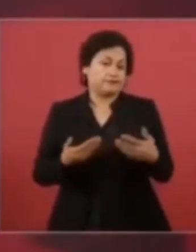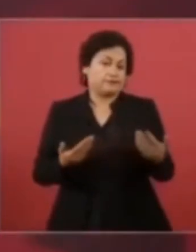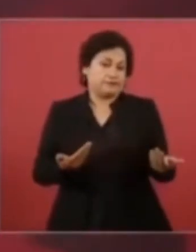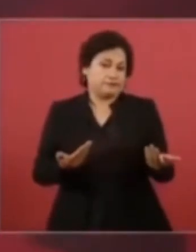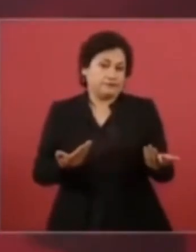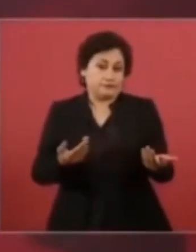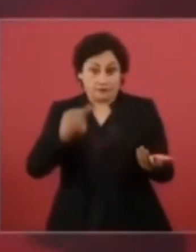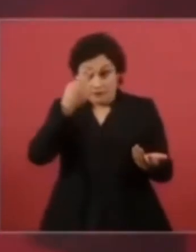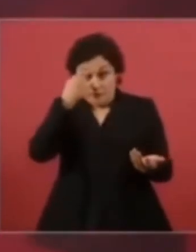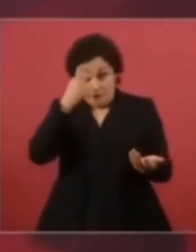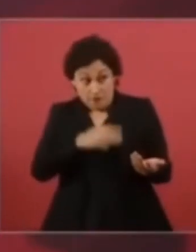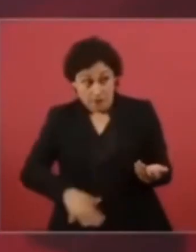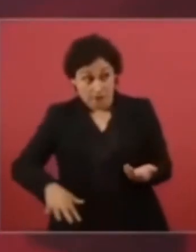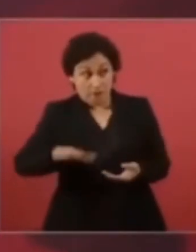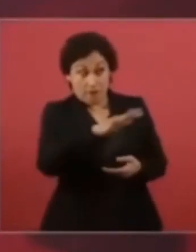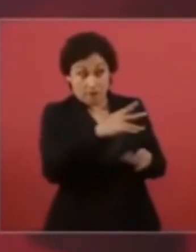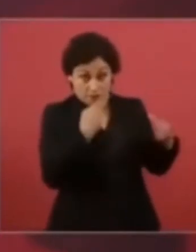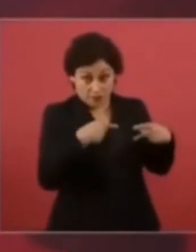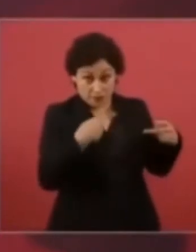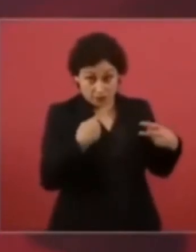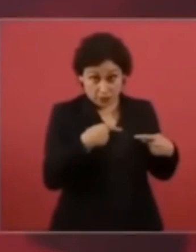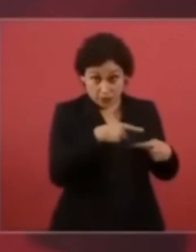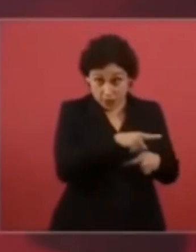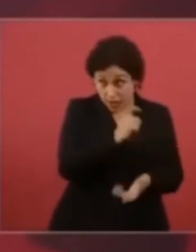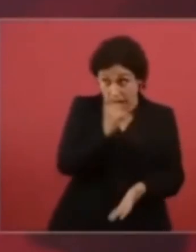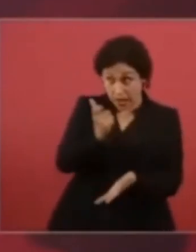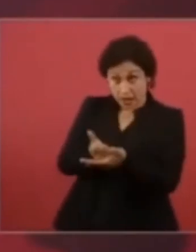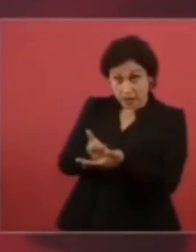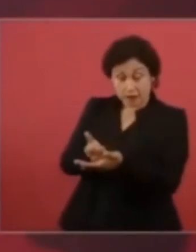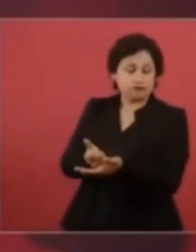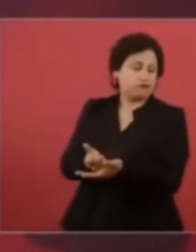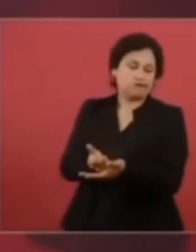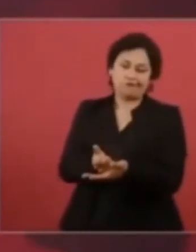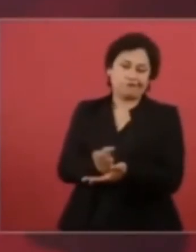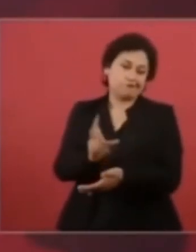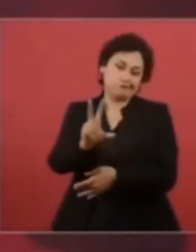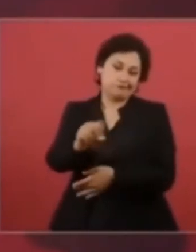¿Popular? No. No.